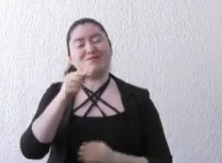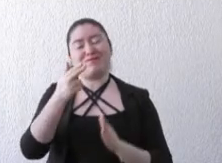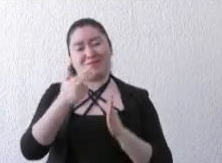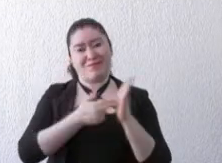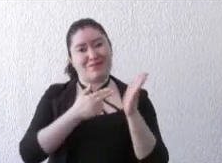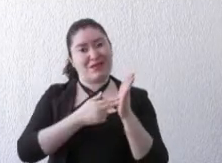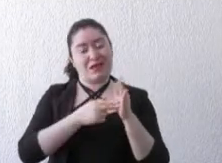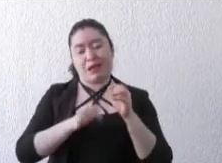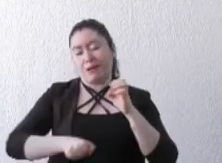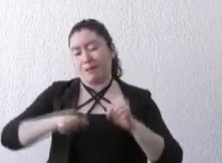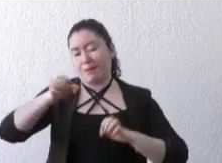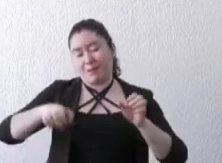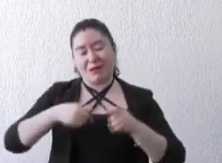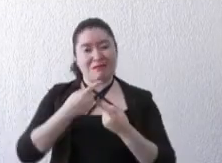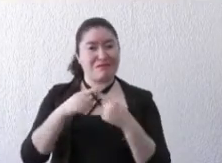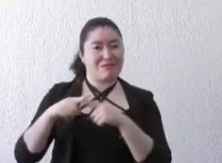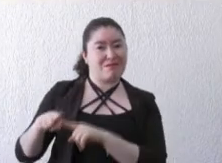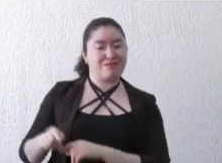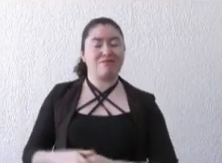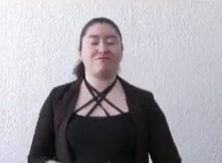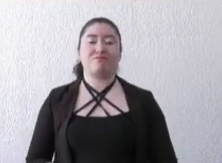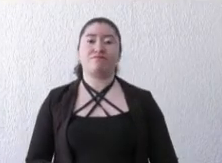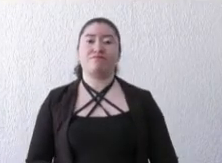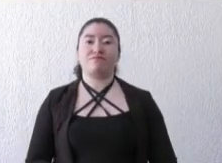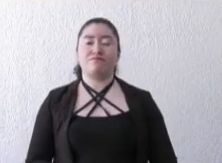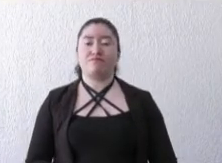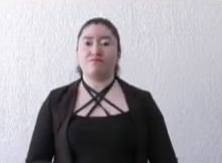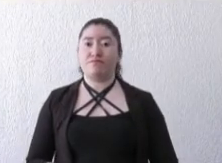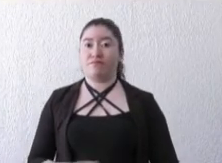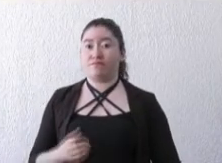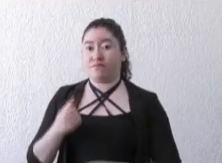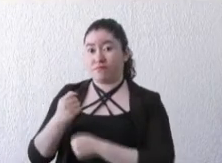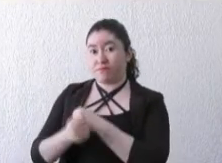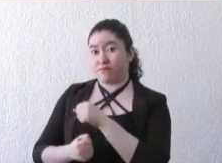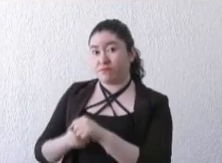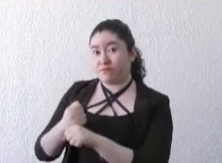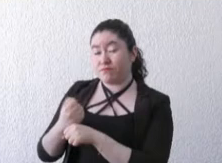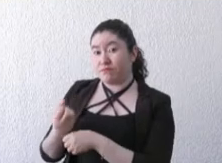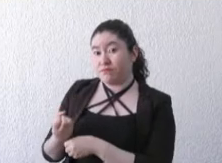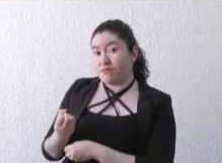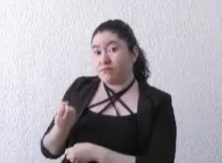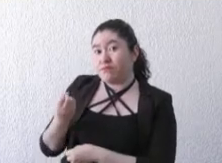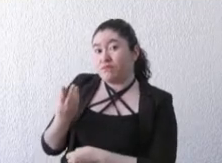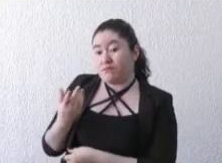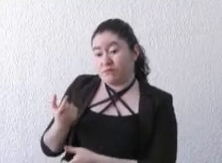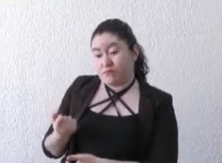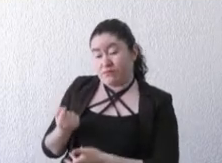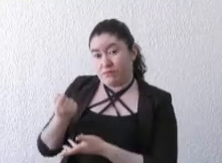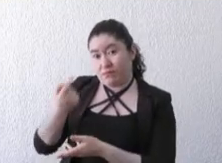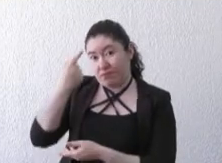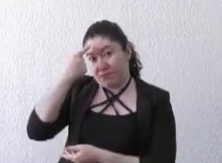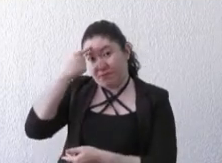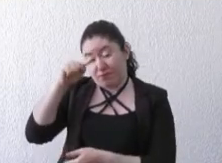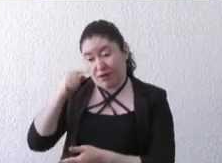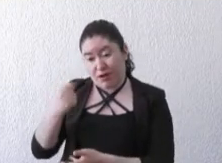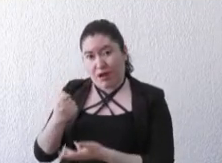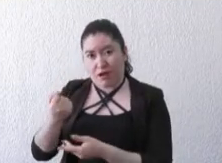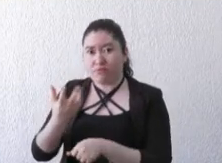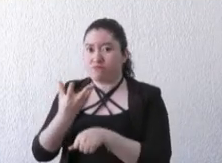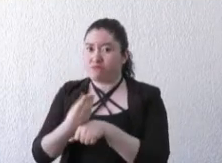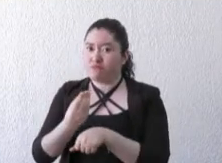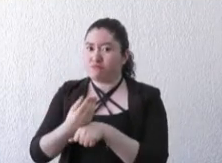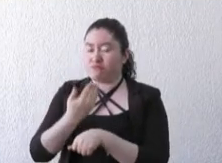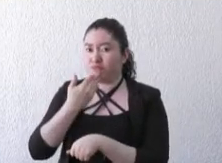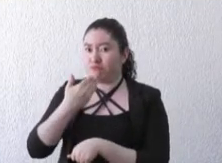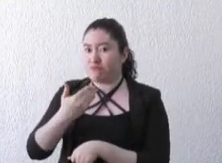edades. Okay. ¿Y cuánto requiere al año este faro para mantenerse? ¿Cuál es el presupuesto que necesita al año